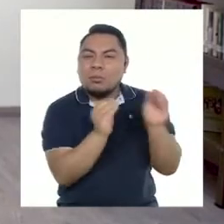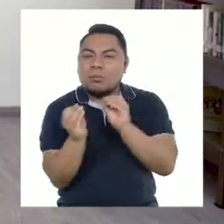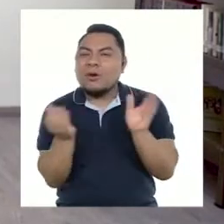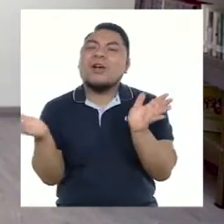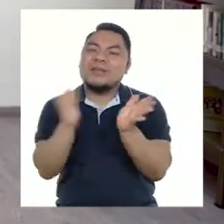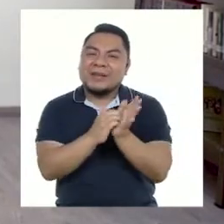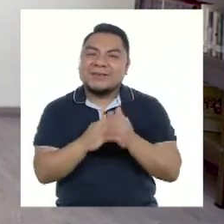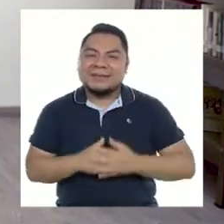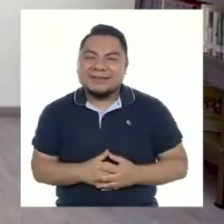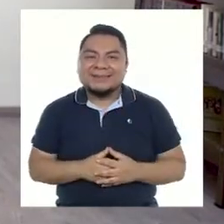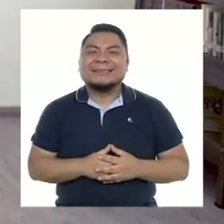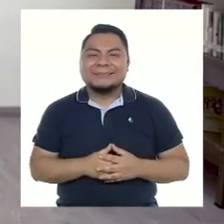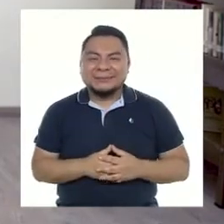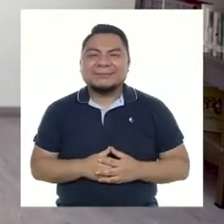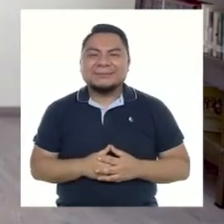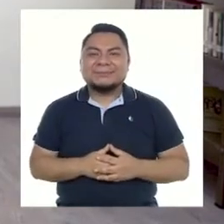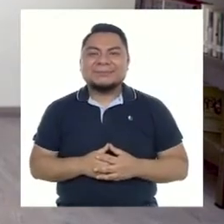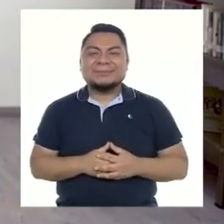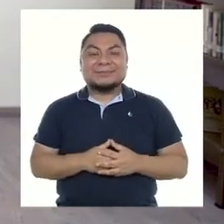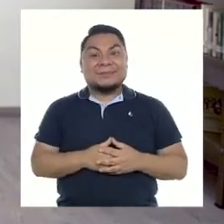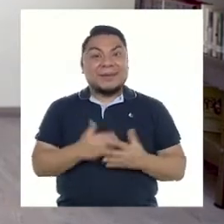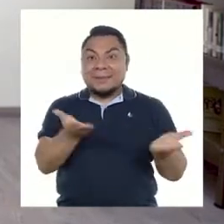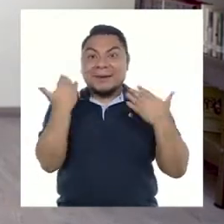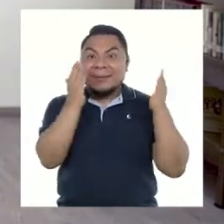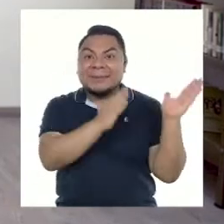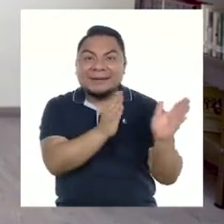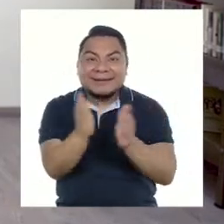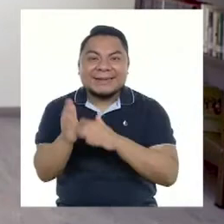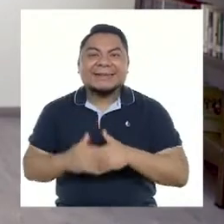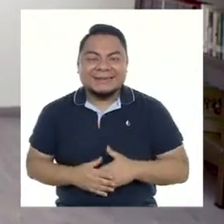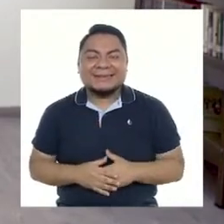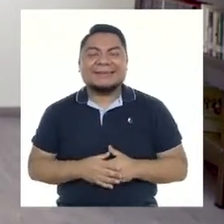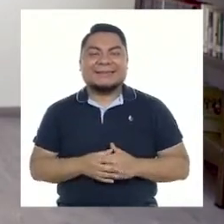muevo otra vez. Vamos a prepararnos.